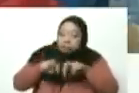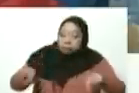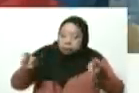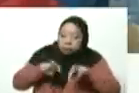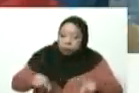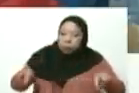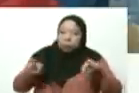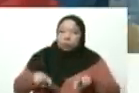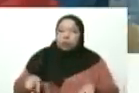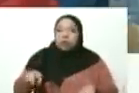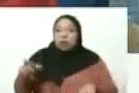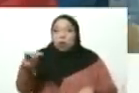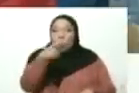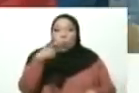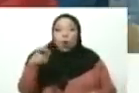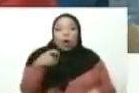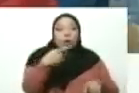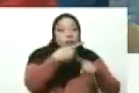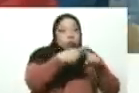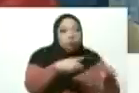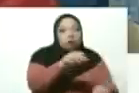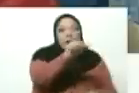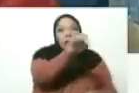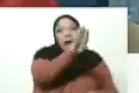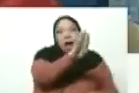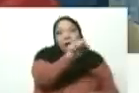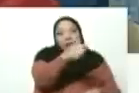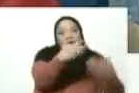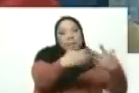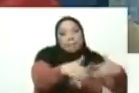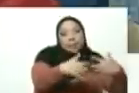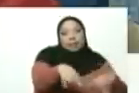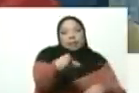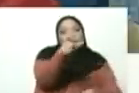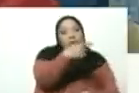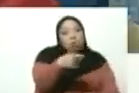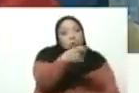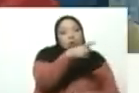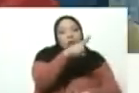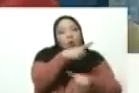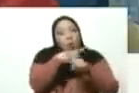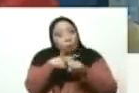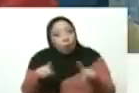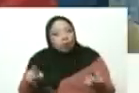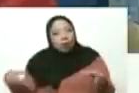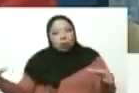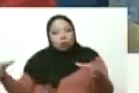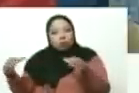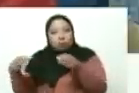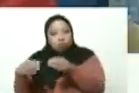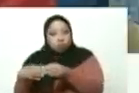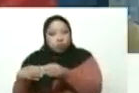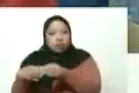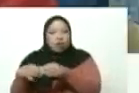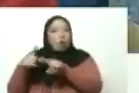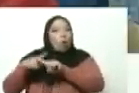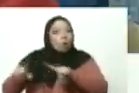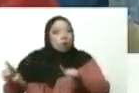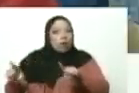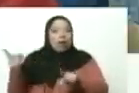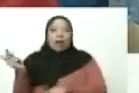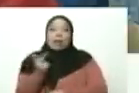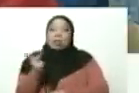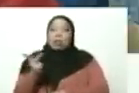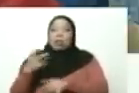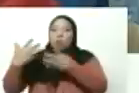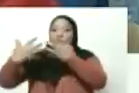captaciones no sólo para ava mercados de capitales sino que también lo hicieron para ava capital market empresa